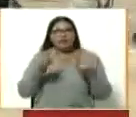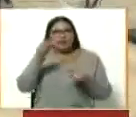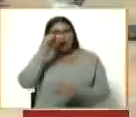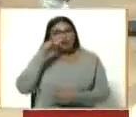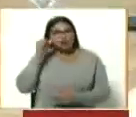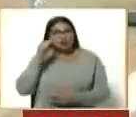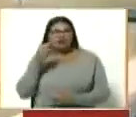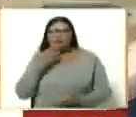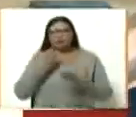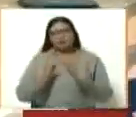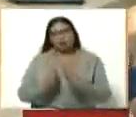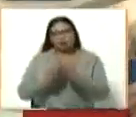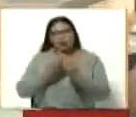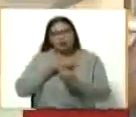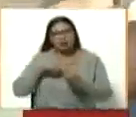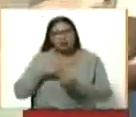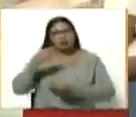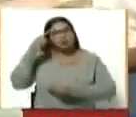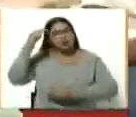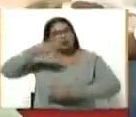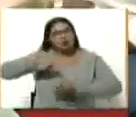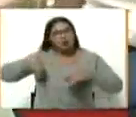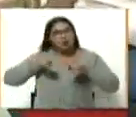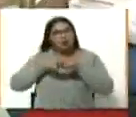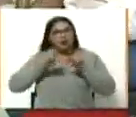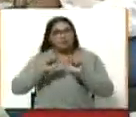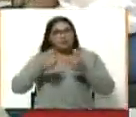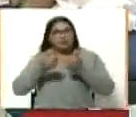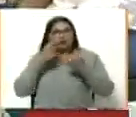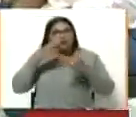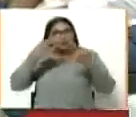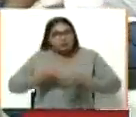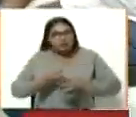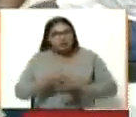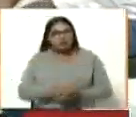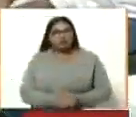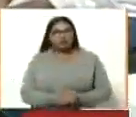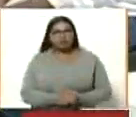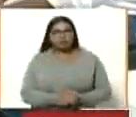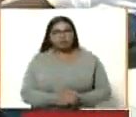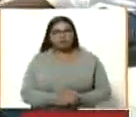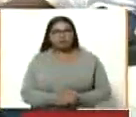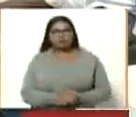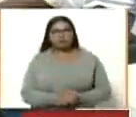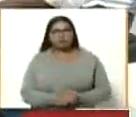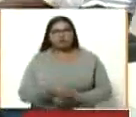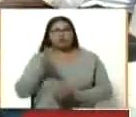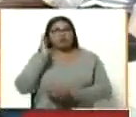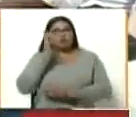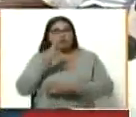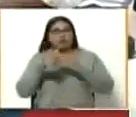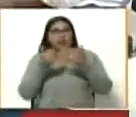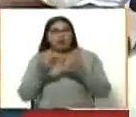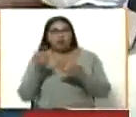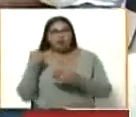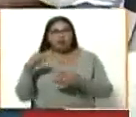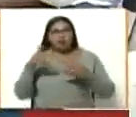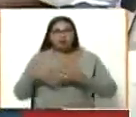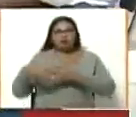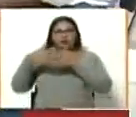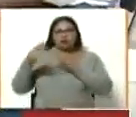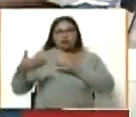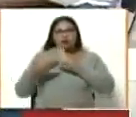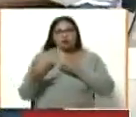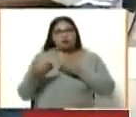Gracias por estar con nosotros. Gracias en un día como el de hoy, donde se inicia ya formalmente esta audiencia que tiene Estados Unidos contra